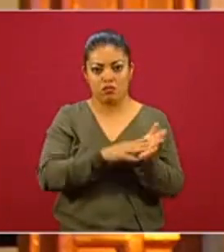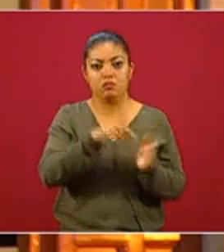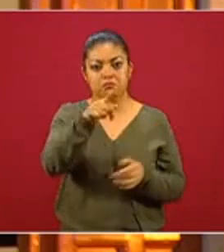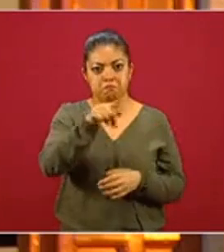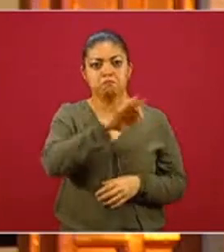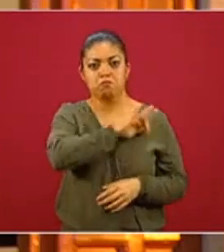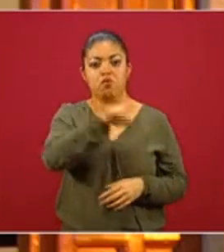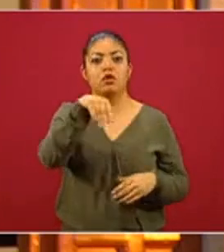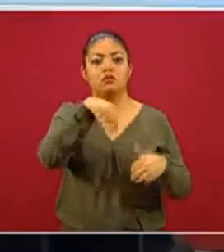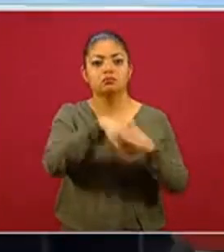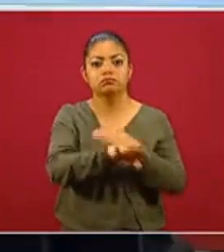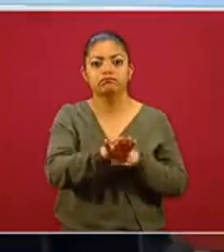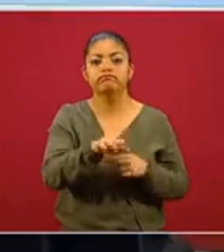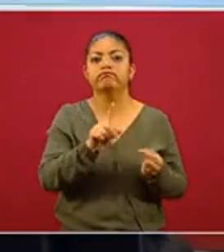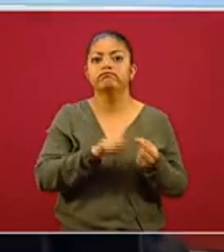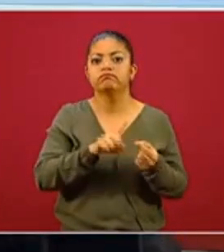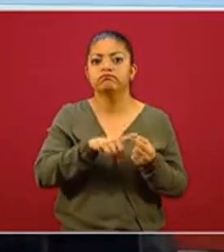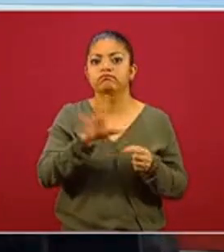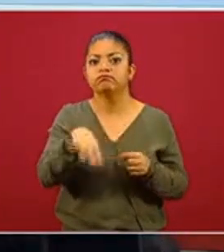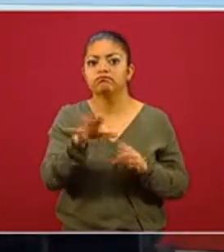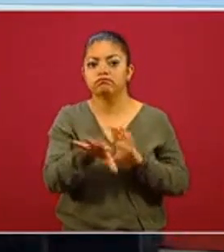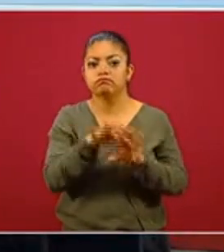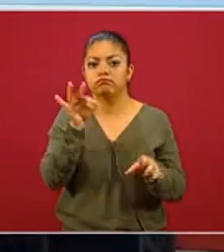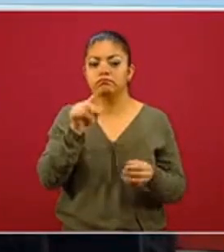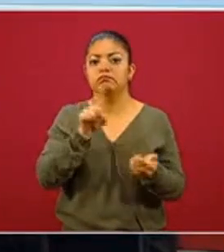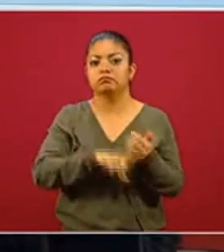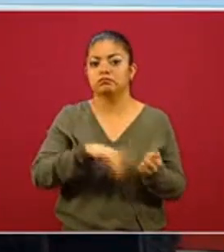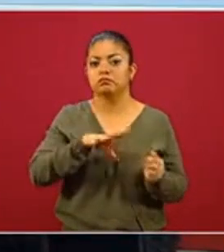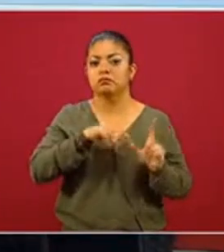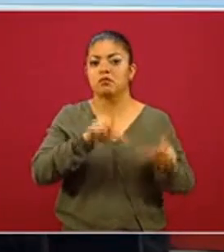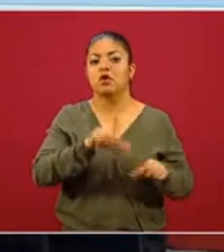consultar en los documentos que están en la página